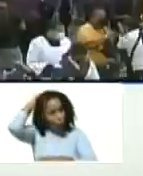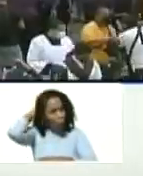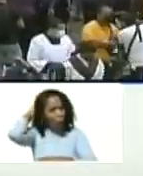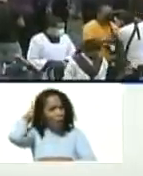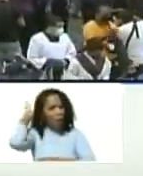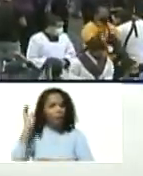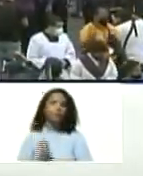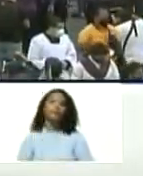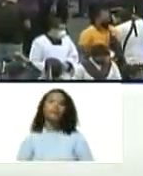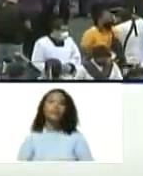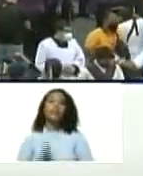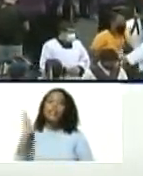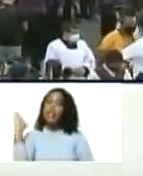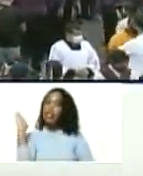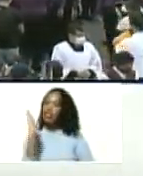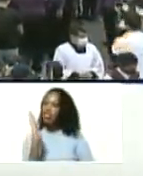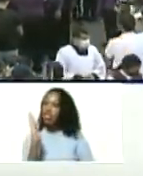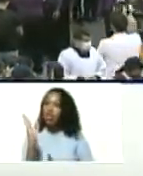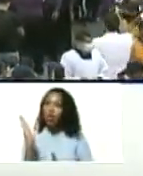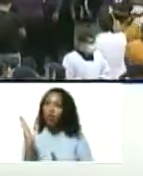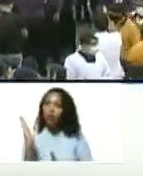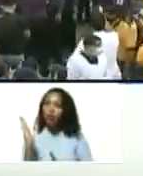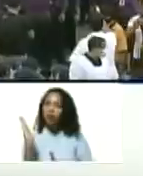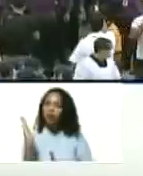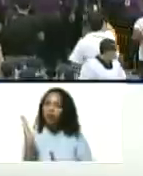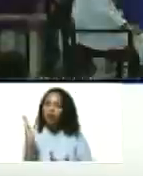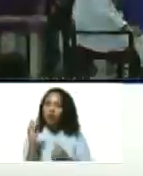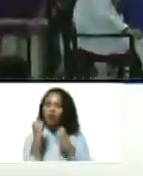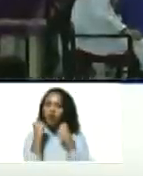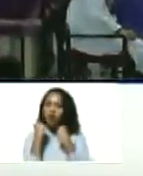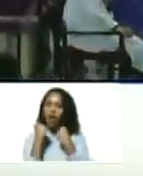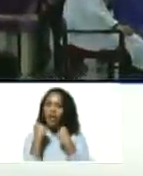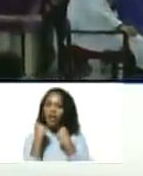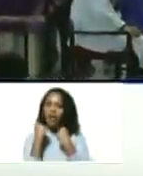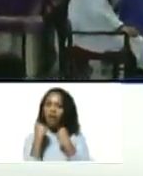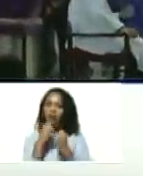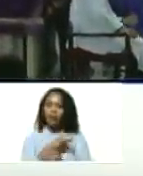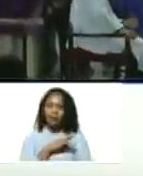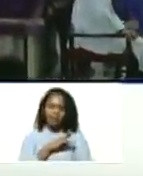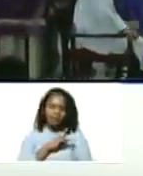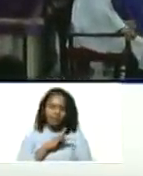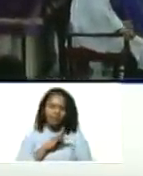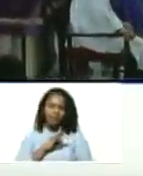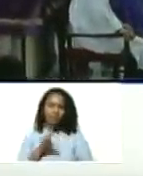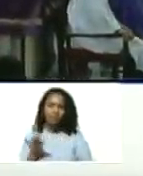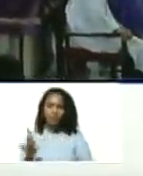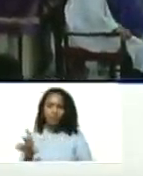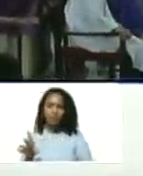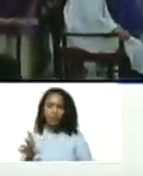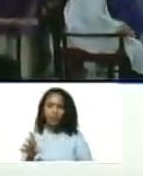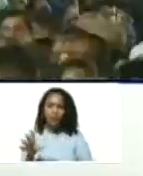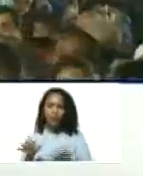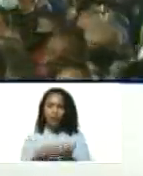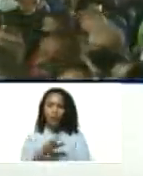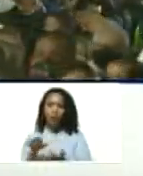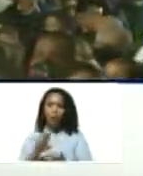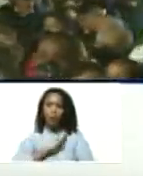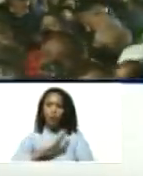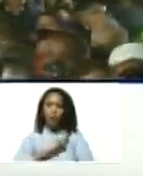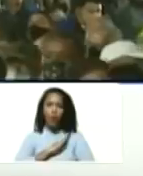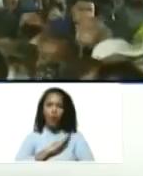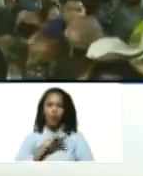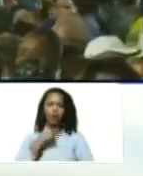y vino con su martirio con su dolor con su calvario y con su